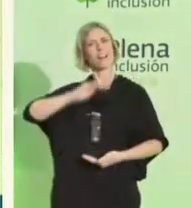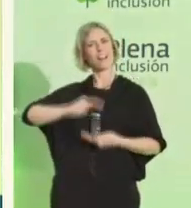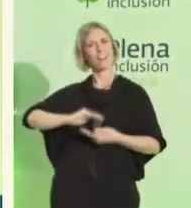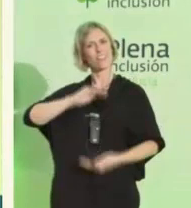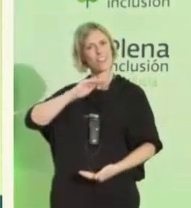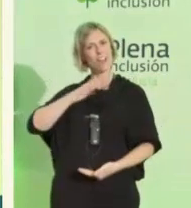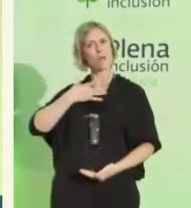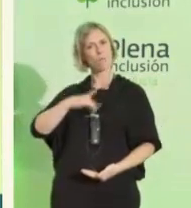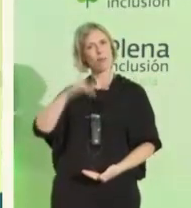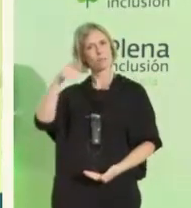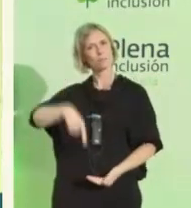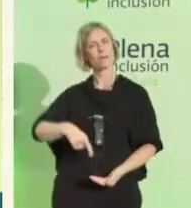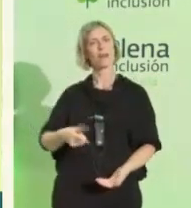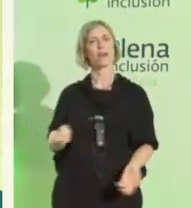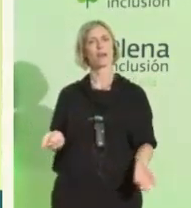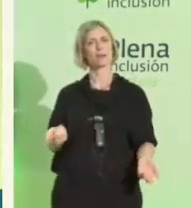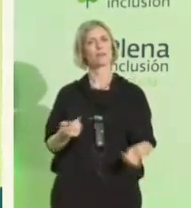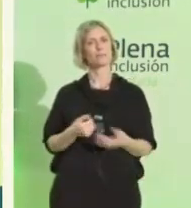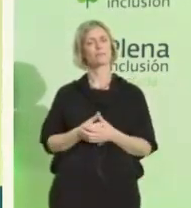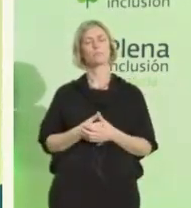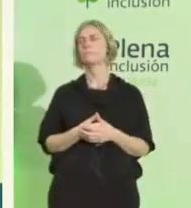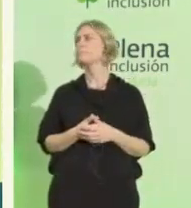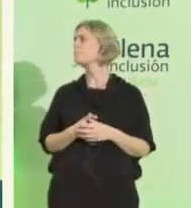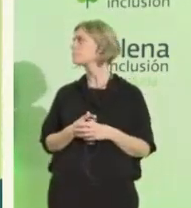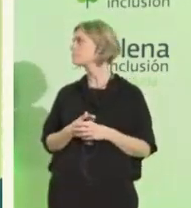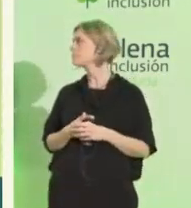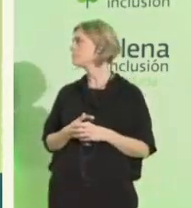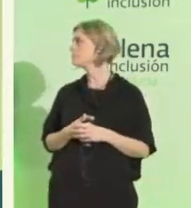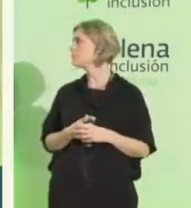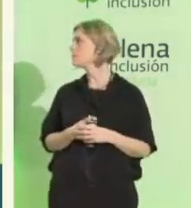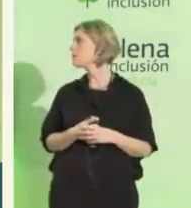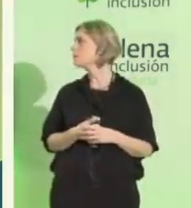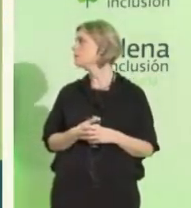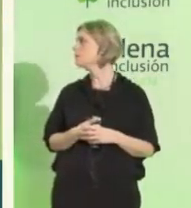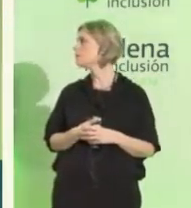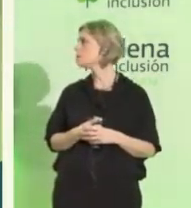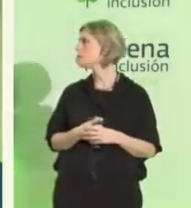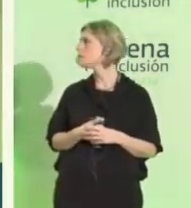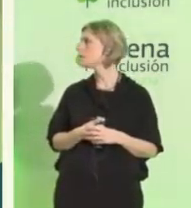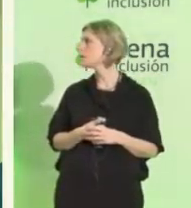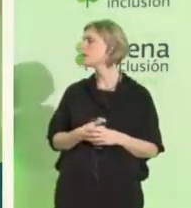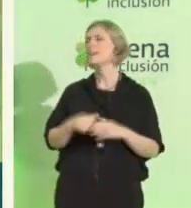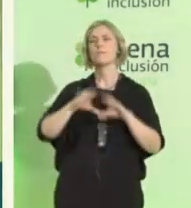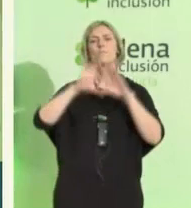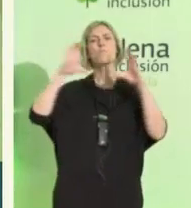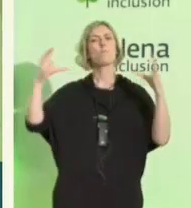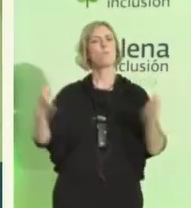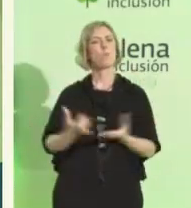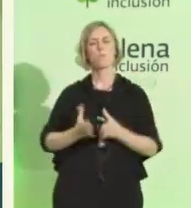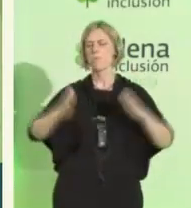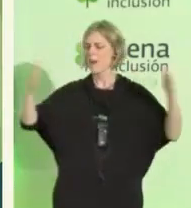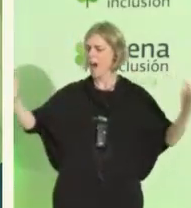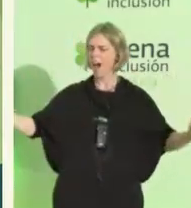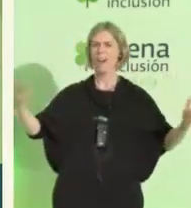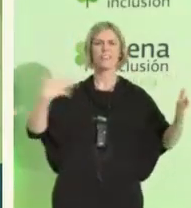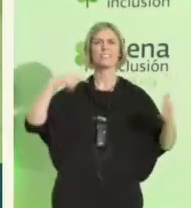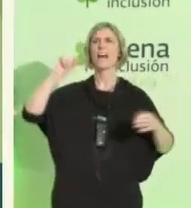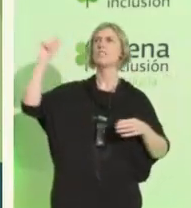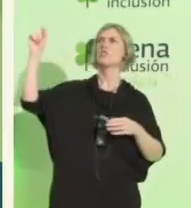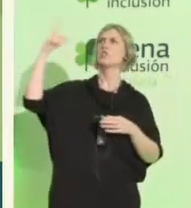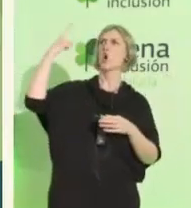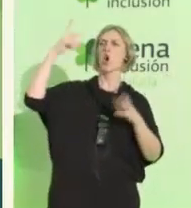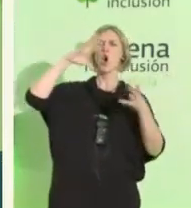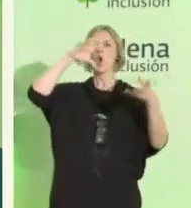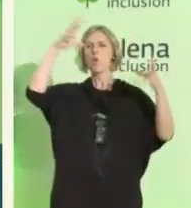siempre a qué hora es muy grande es el sol las nubes las noches